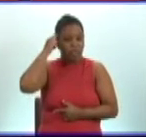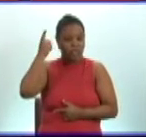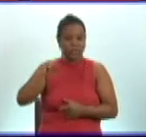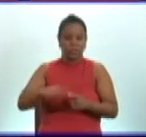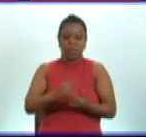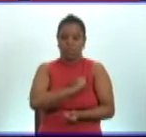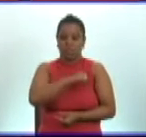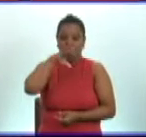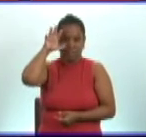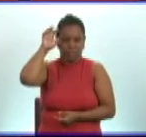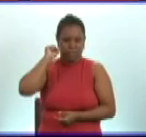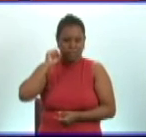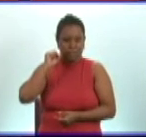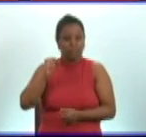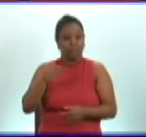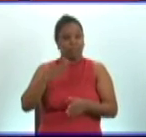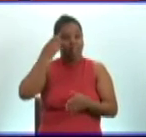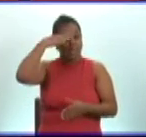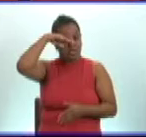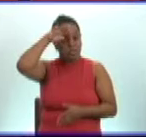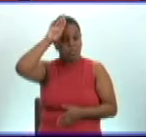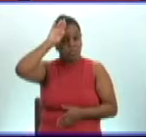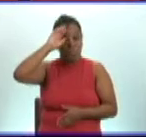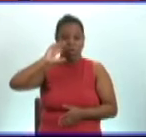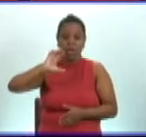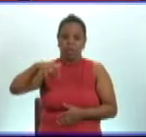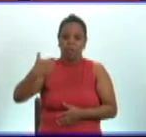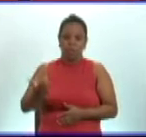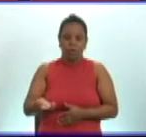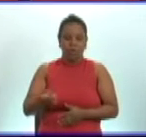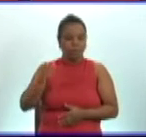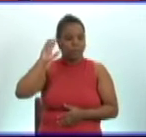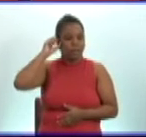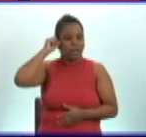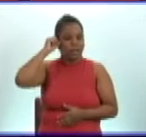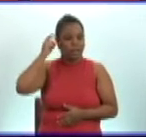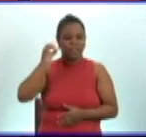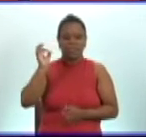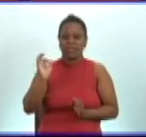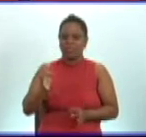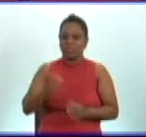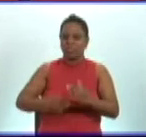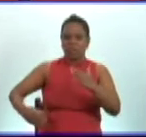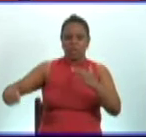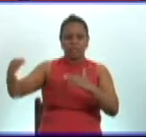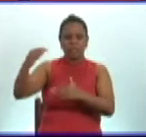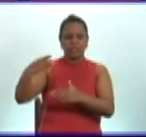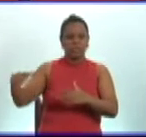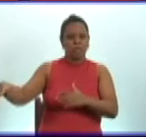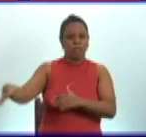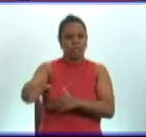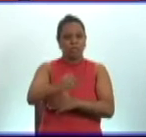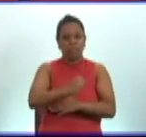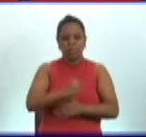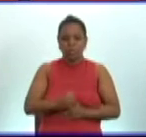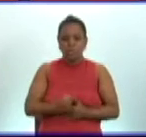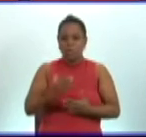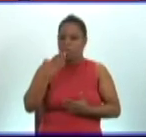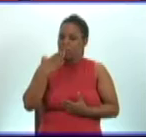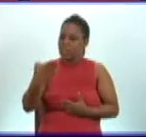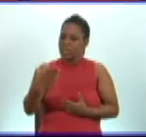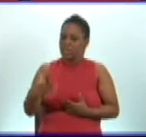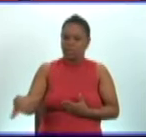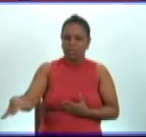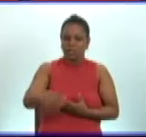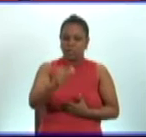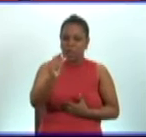algunas diferencias en cuanto al criterio, muchachos, siempre estuvo por encima de todo ese beneficio colectivo antes de